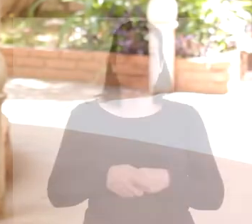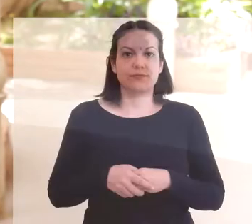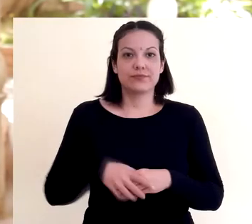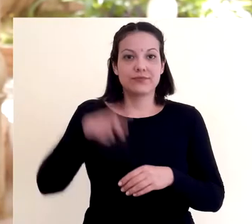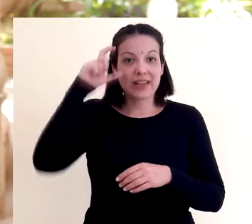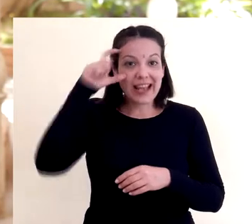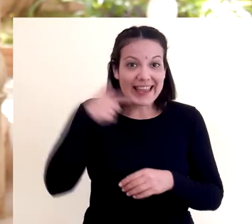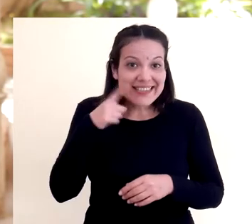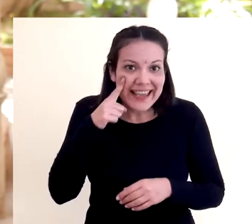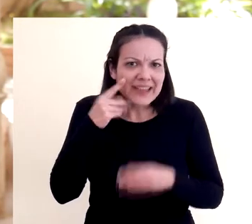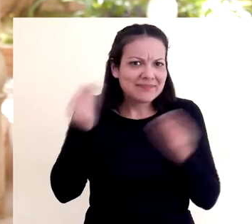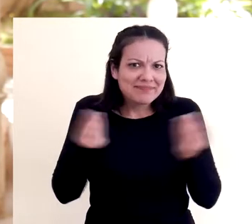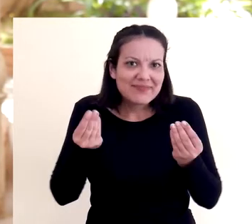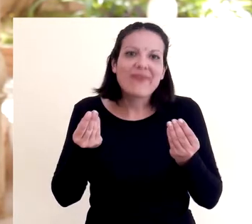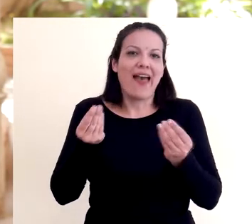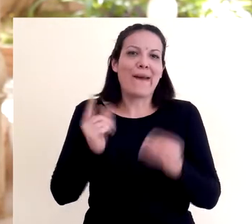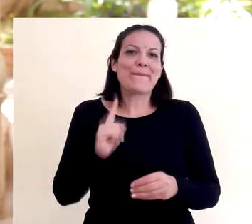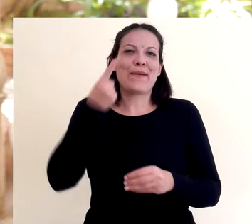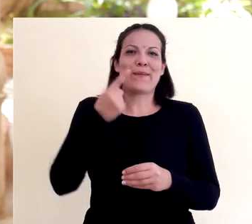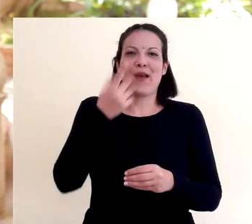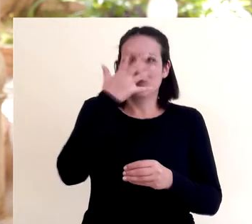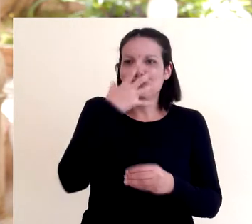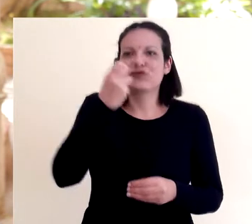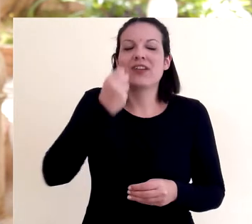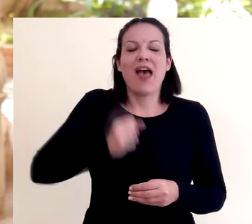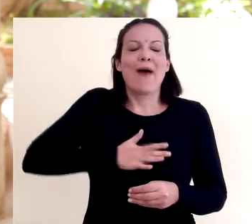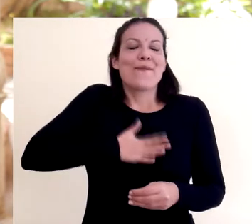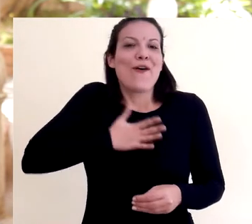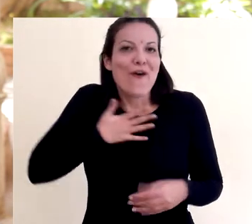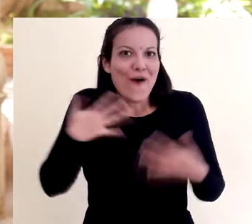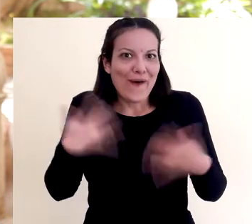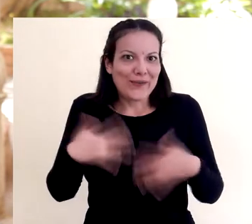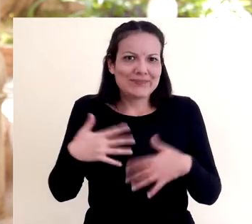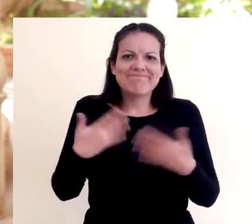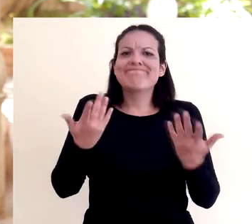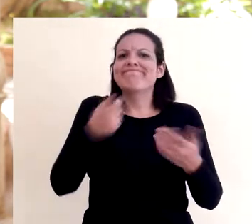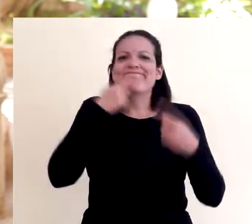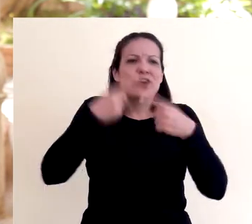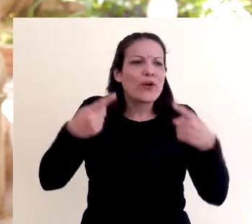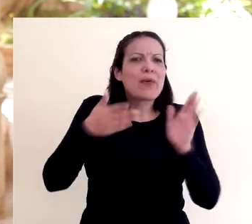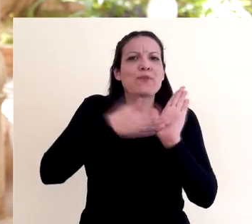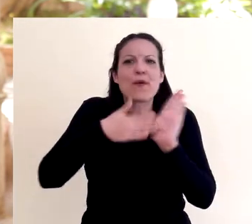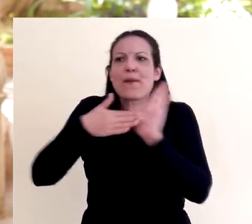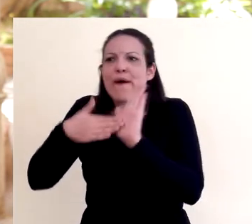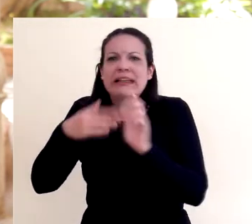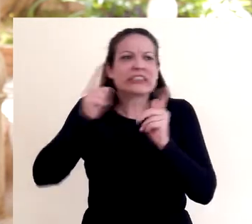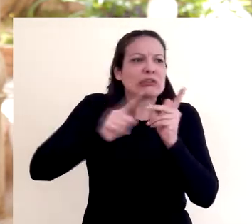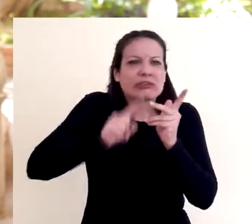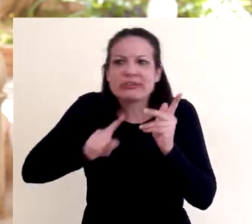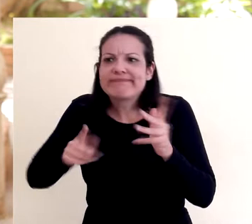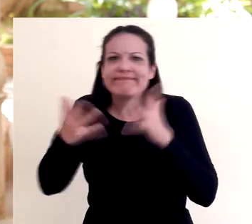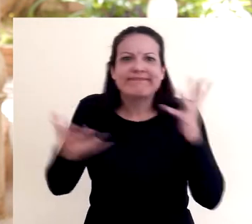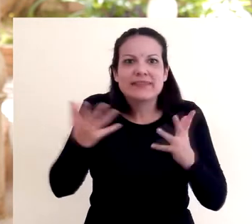La ESI fue amor a primera vista, sí. Es como, viste, que te probás un montón de zapatos y ese calzó.